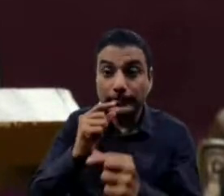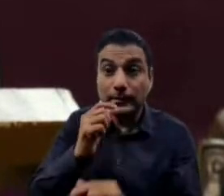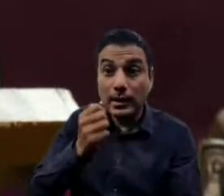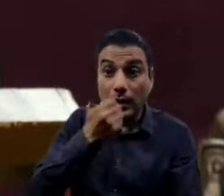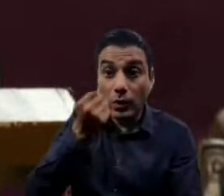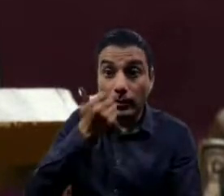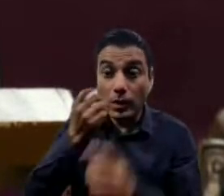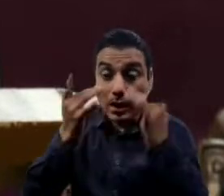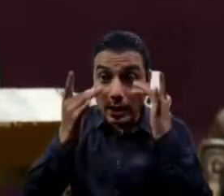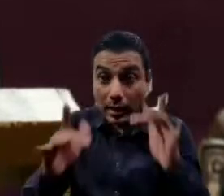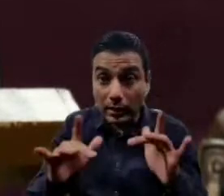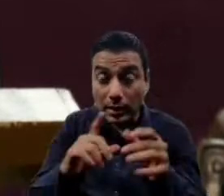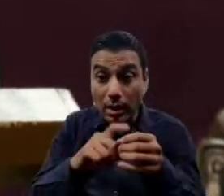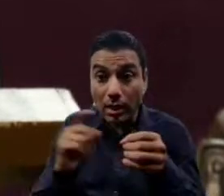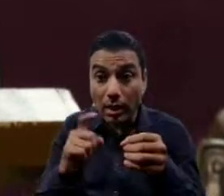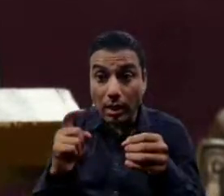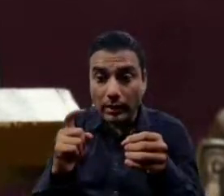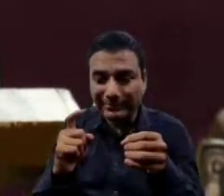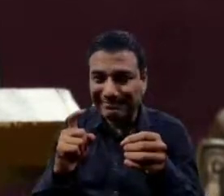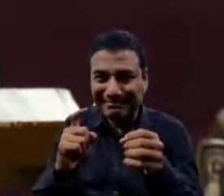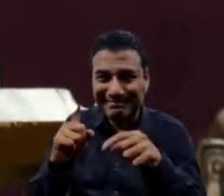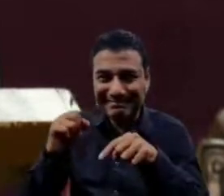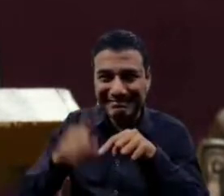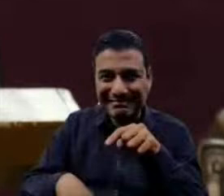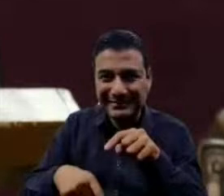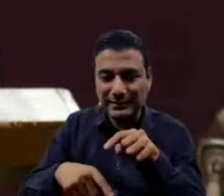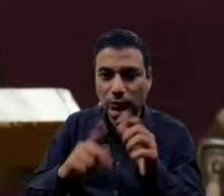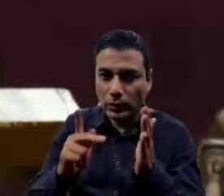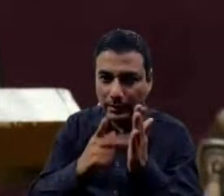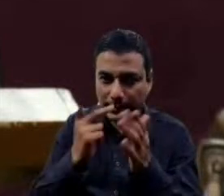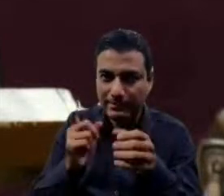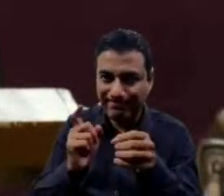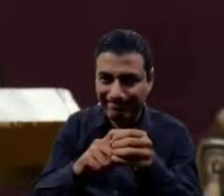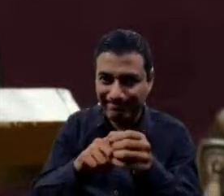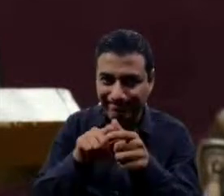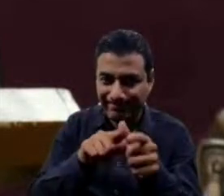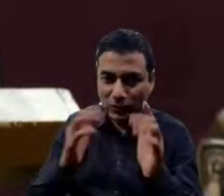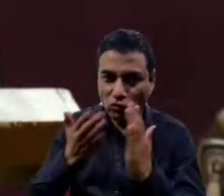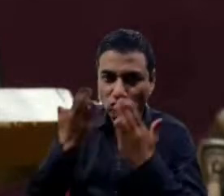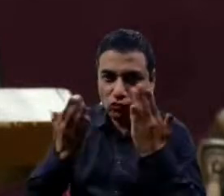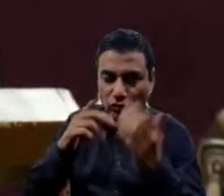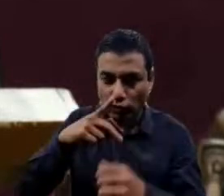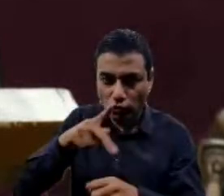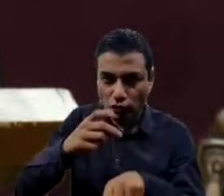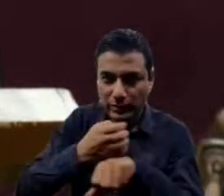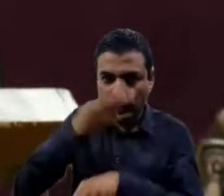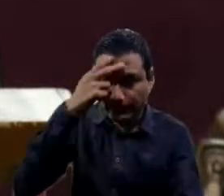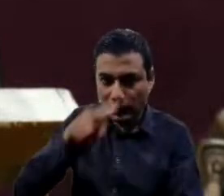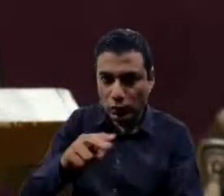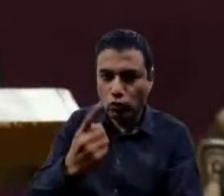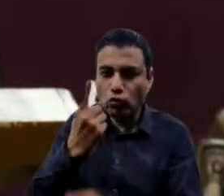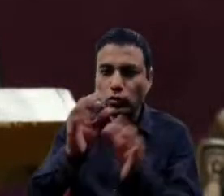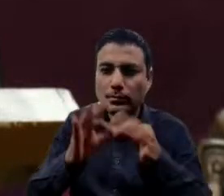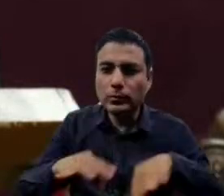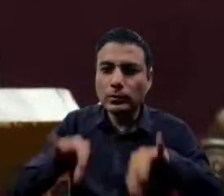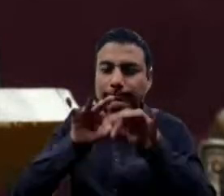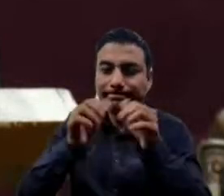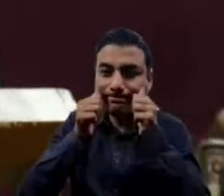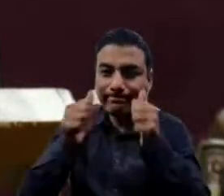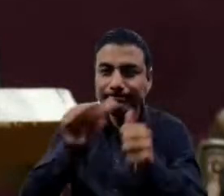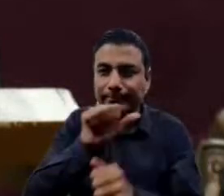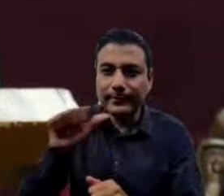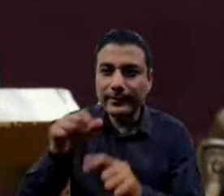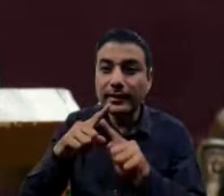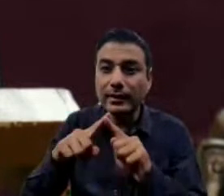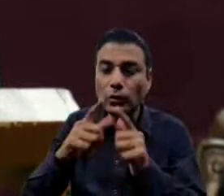escolar en todos los niveles escolares del sistema educativo del Estado de México, con atención especial a personas o grupos sociales